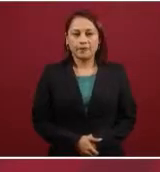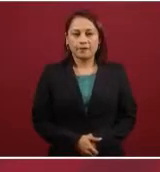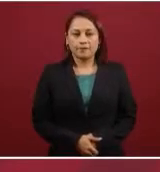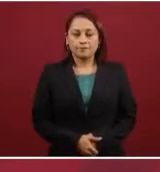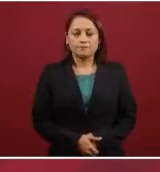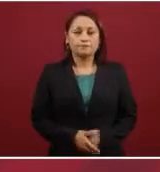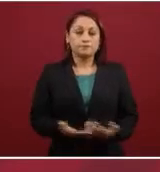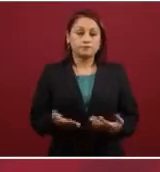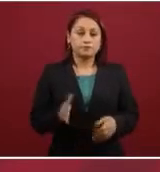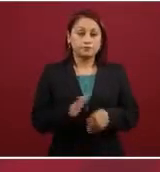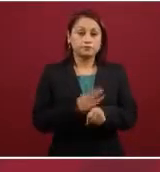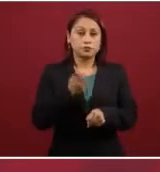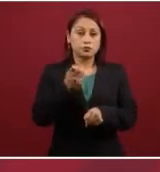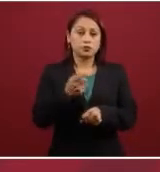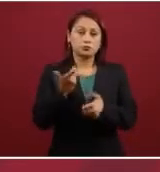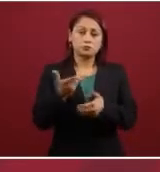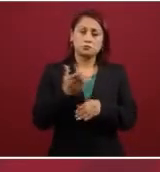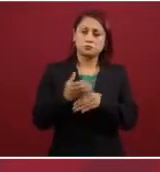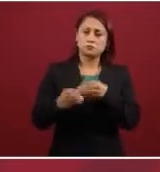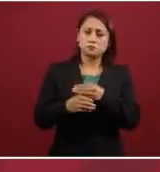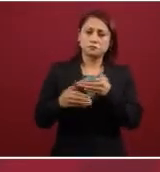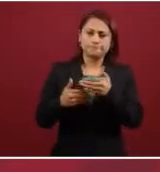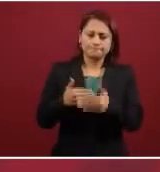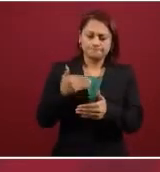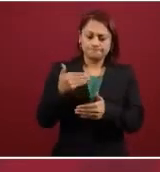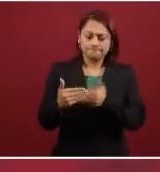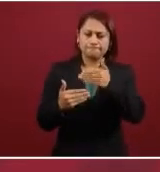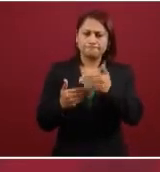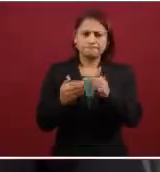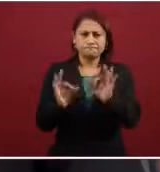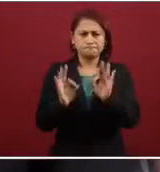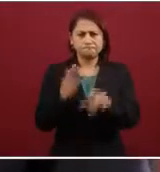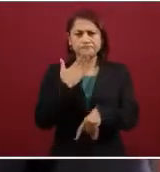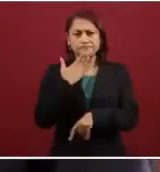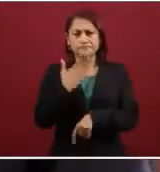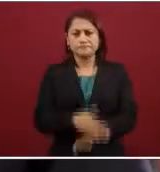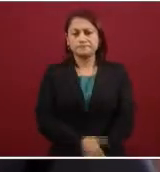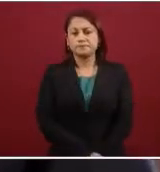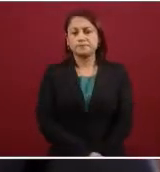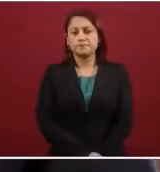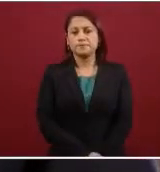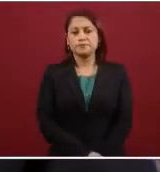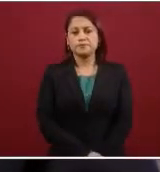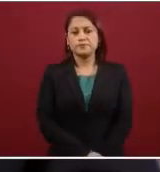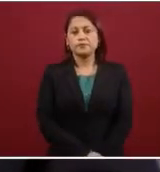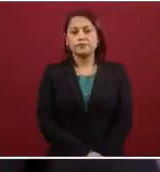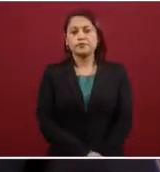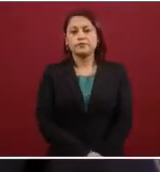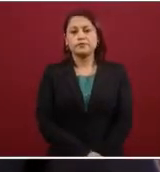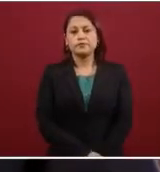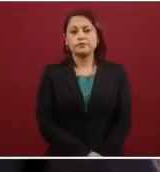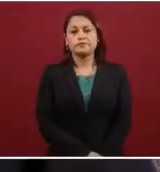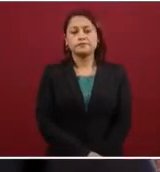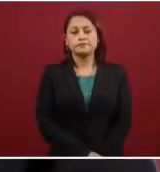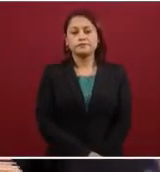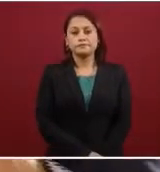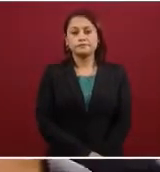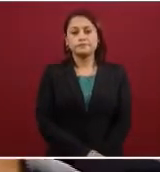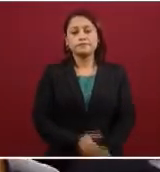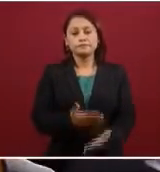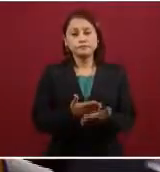ahí van las cosas, vamos bien y tiene que ver mucho